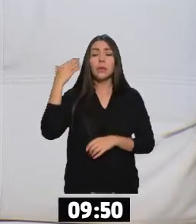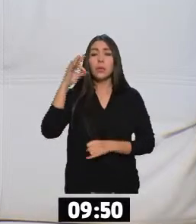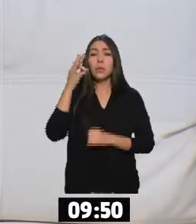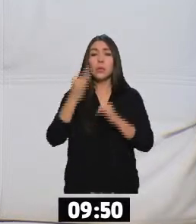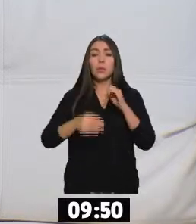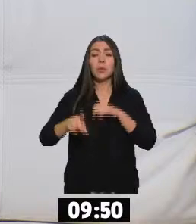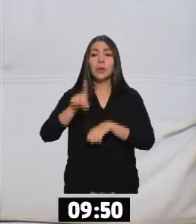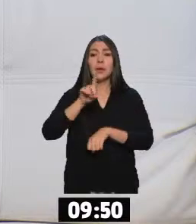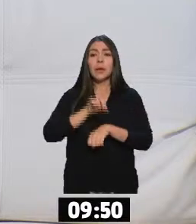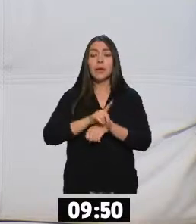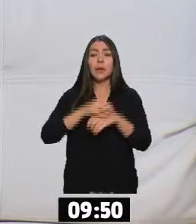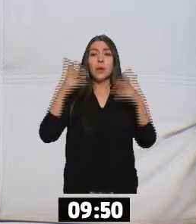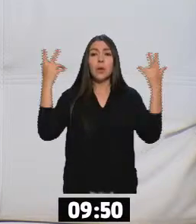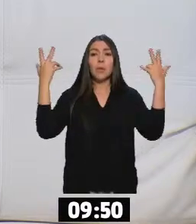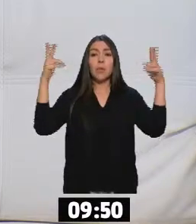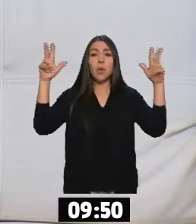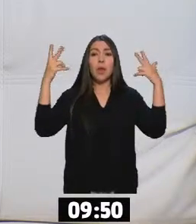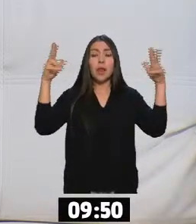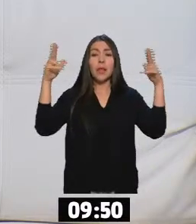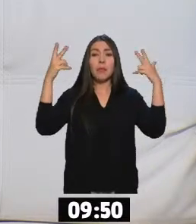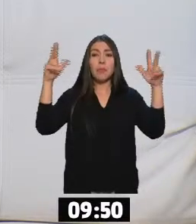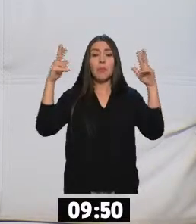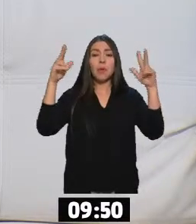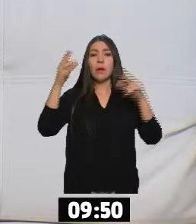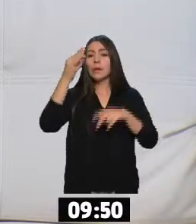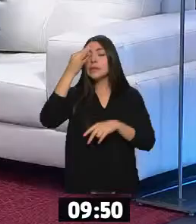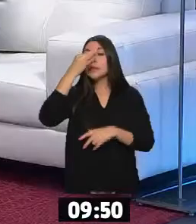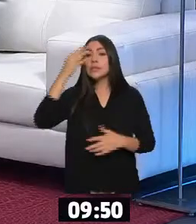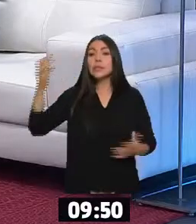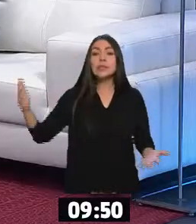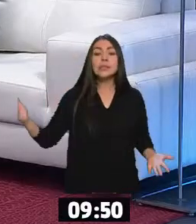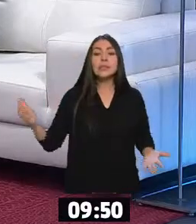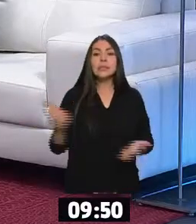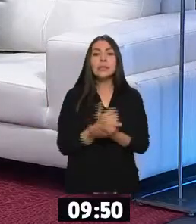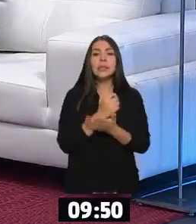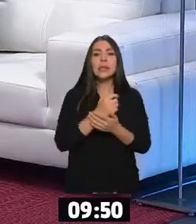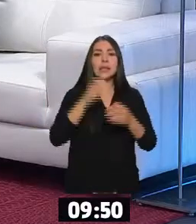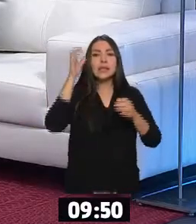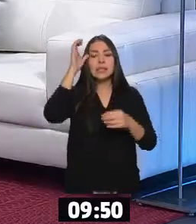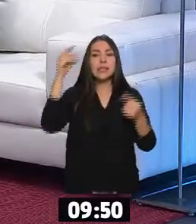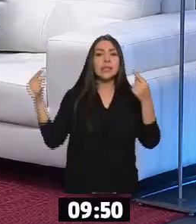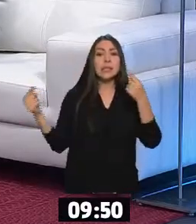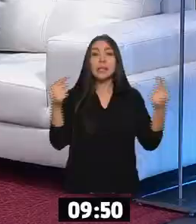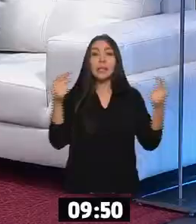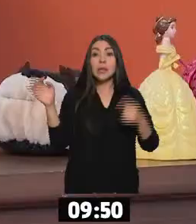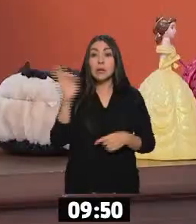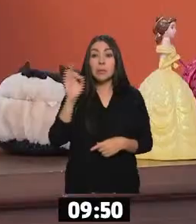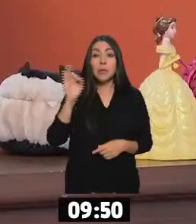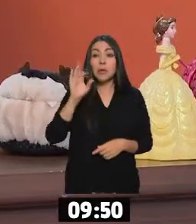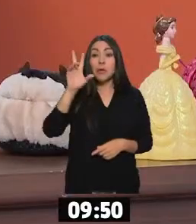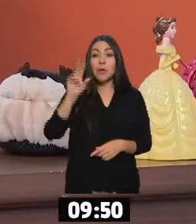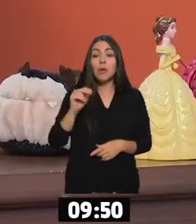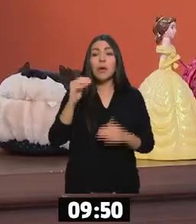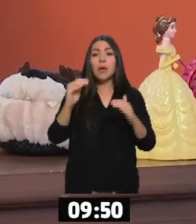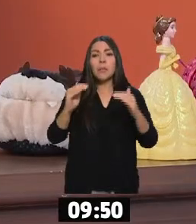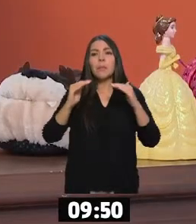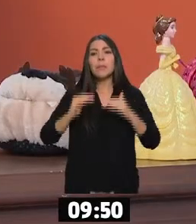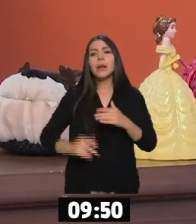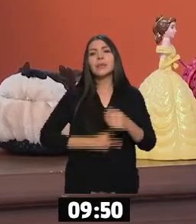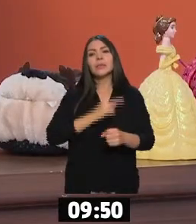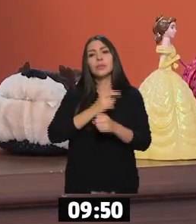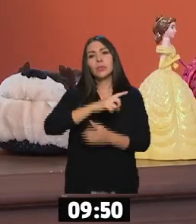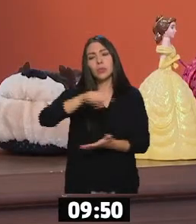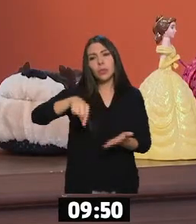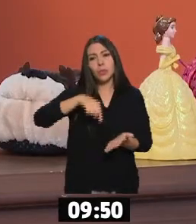medalla de oro que le marcó la diferencia contra China. Porque si no hubiera quedado en segundo lugar. Si no hubieran quedado mucho O más les cerrado hubiera el medallero, ardido. por supuesto. Oye,